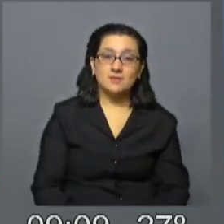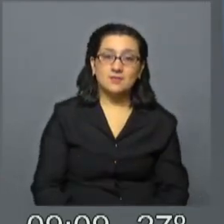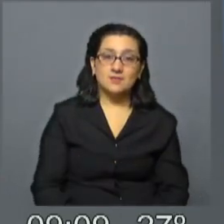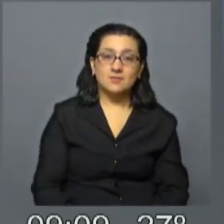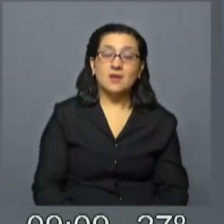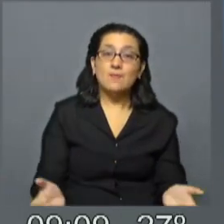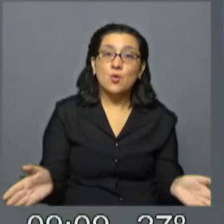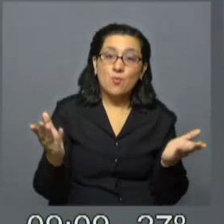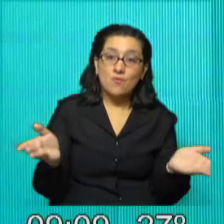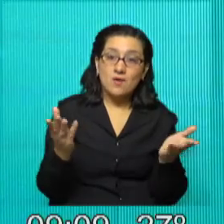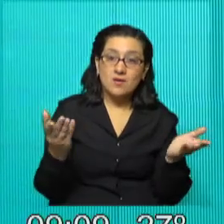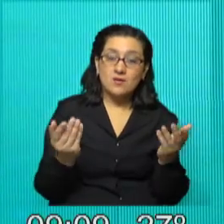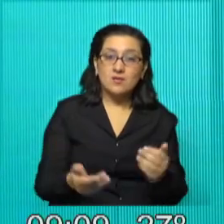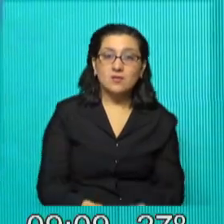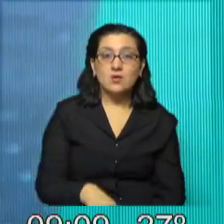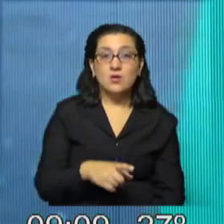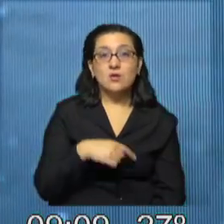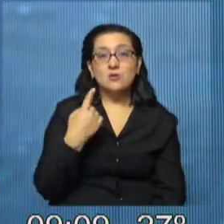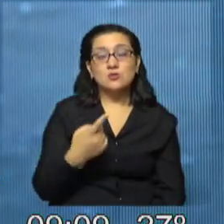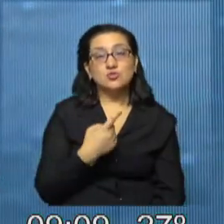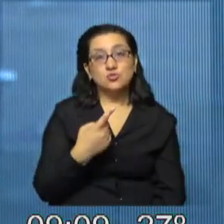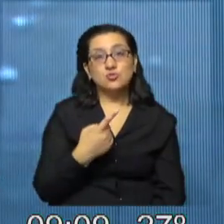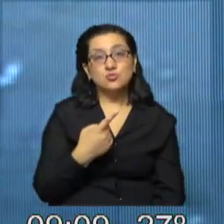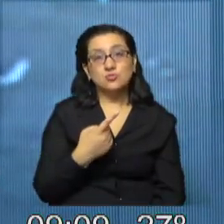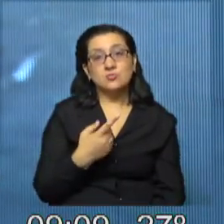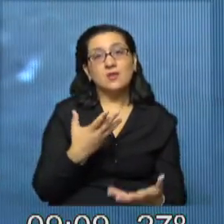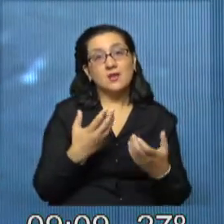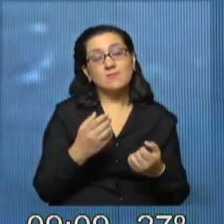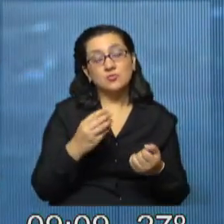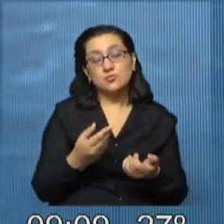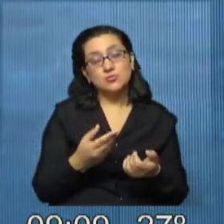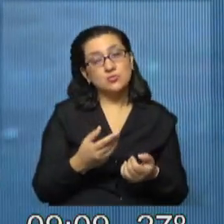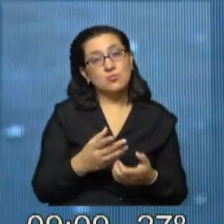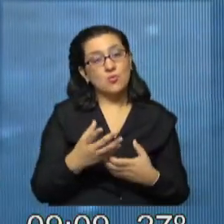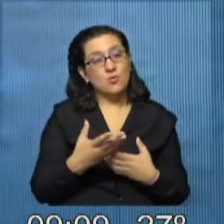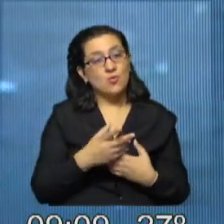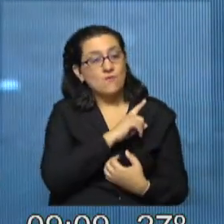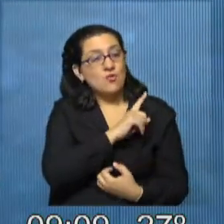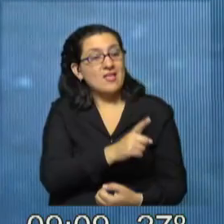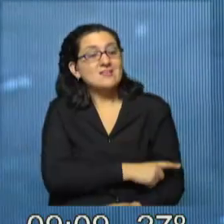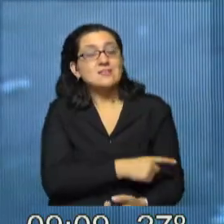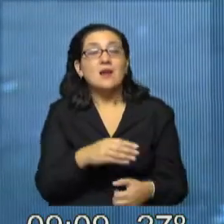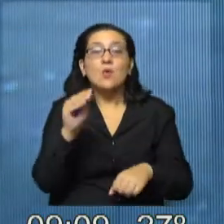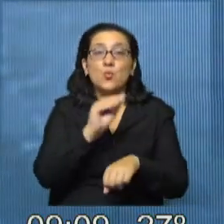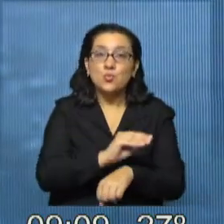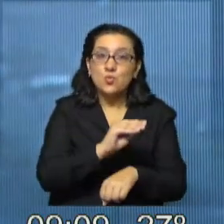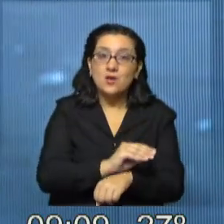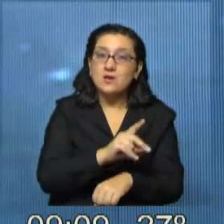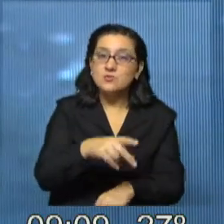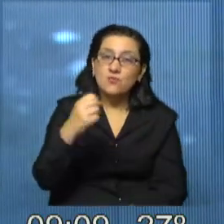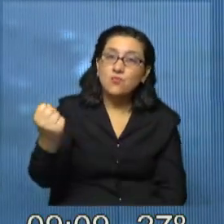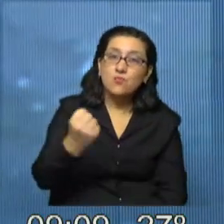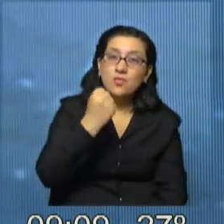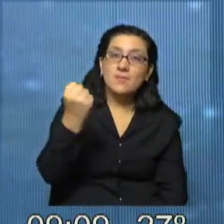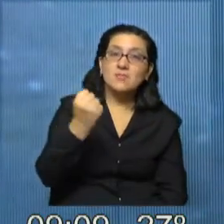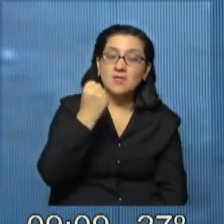para promover. Nosotros estamos haciendo una fuerte apuesta a la cultura. Creemos que la cultura es un ámbito fundamental para poder procesar